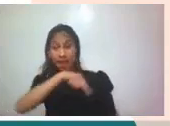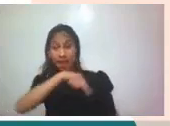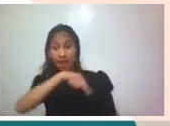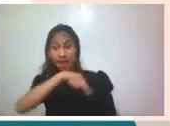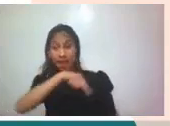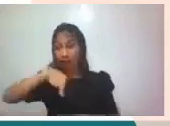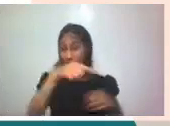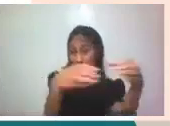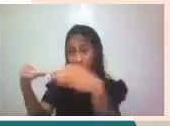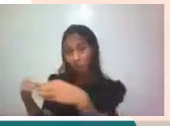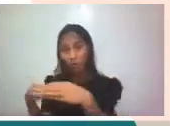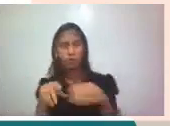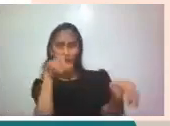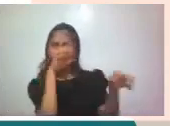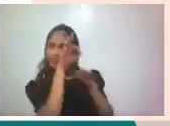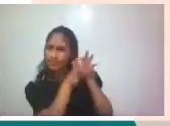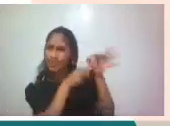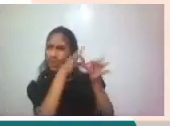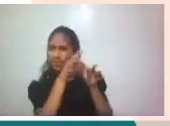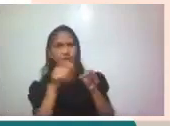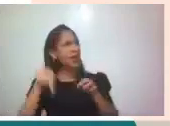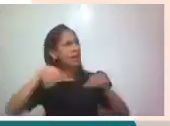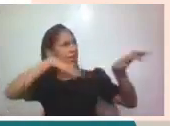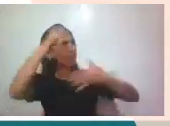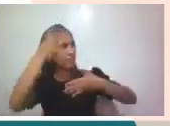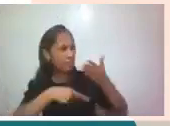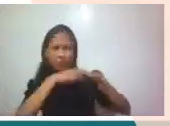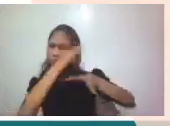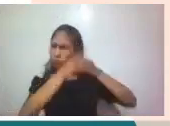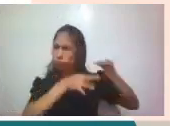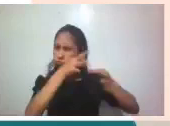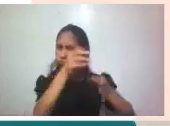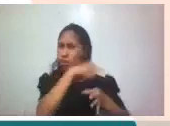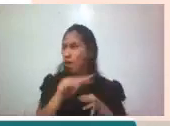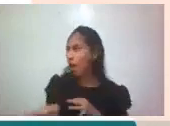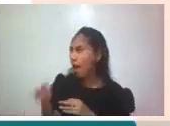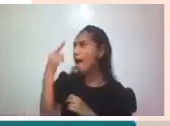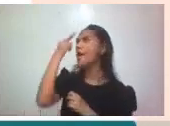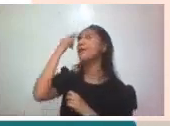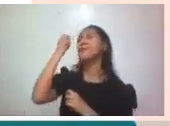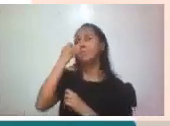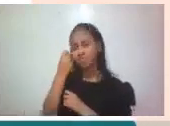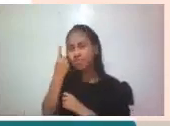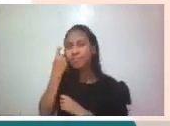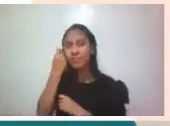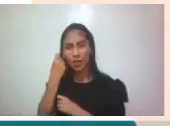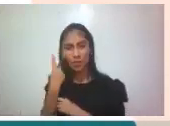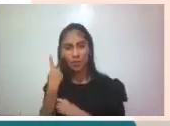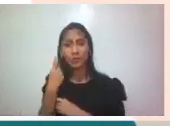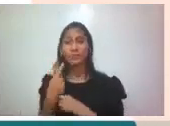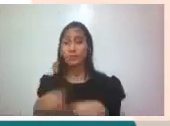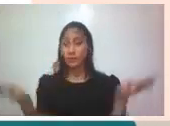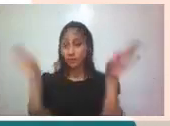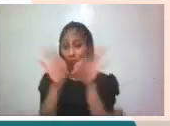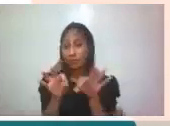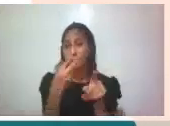país, como lo describimos al principio, multicultural, pluriétnico, necesitamos de contar con